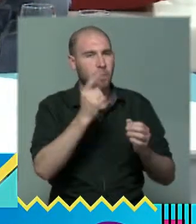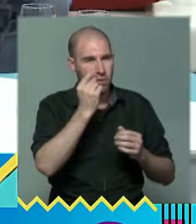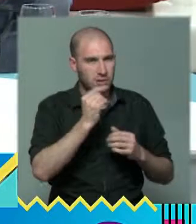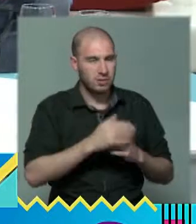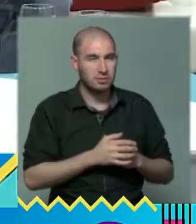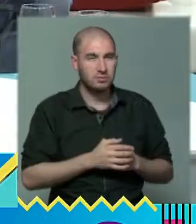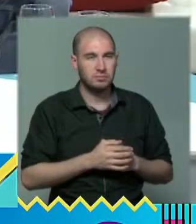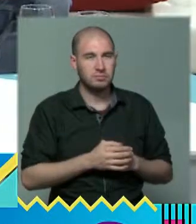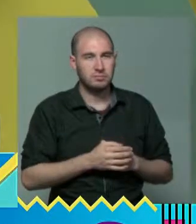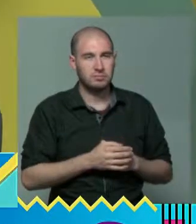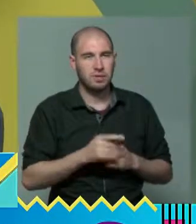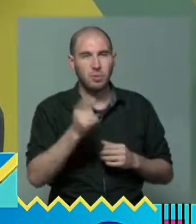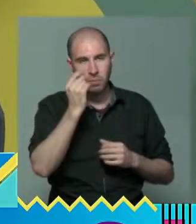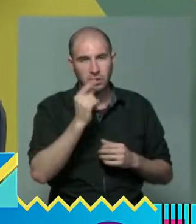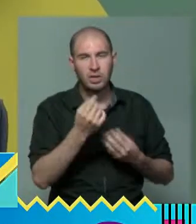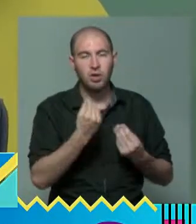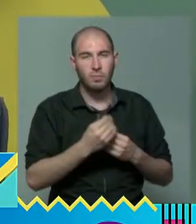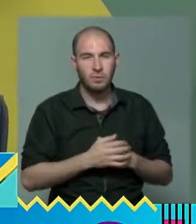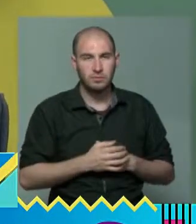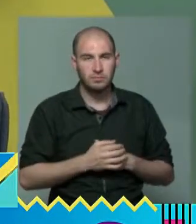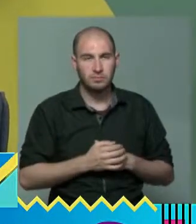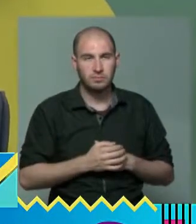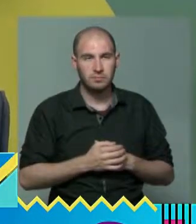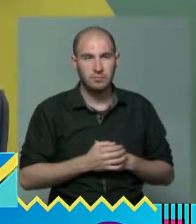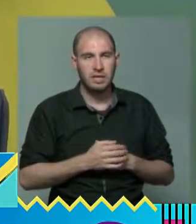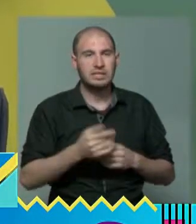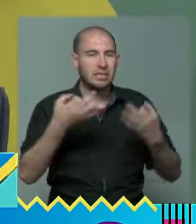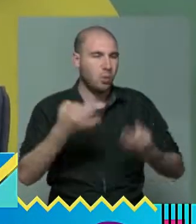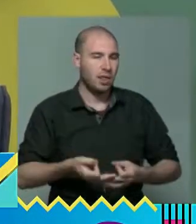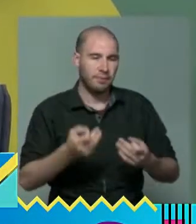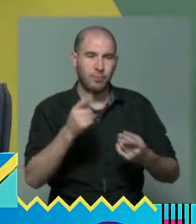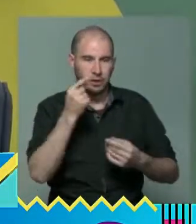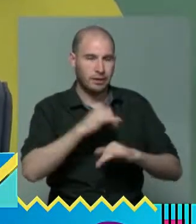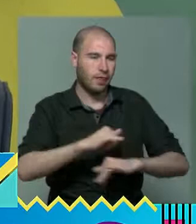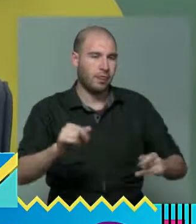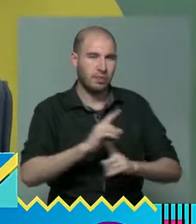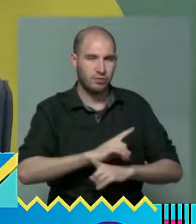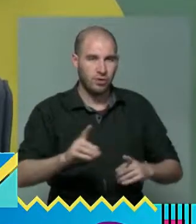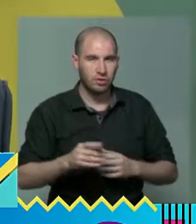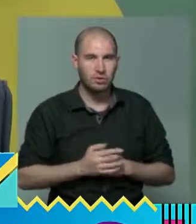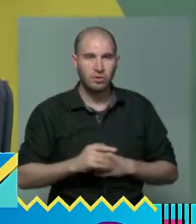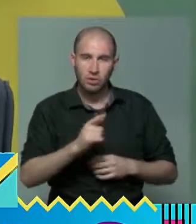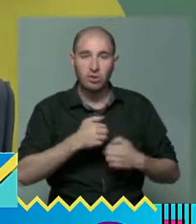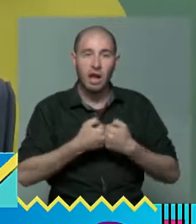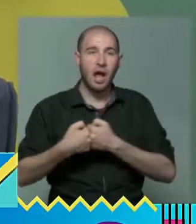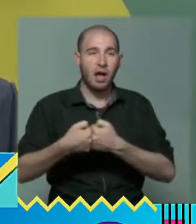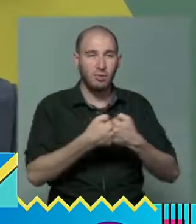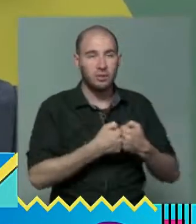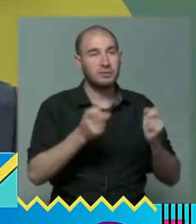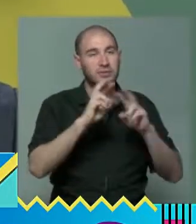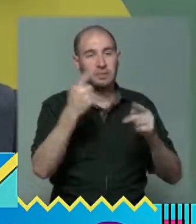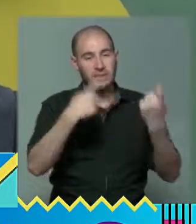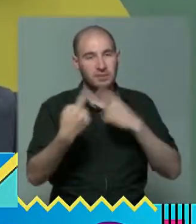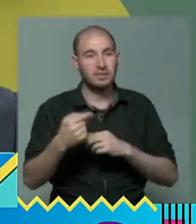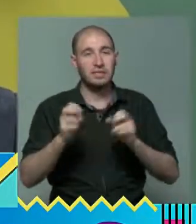no tendrían que hacer política con la seguridad. O sea, que nos tenemos que poner de acuerdo en distintos temas y que